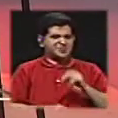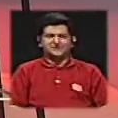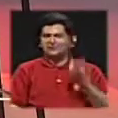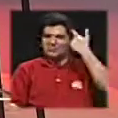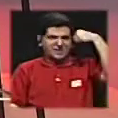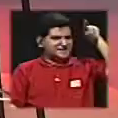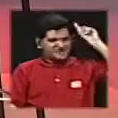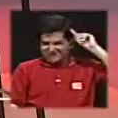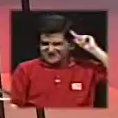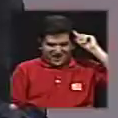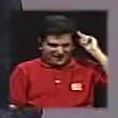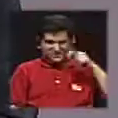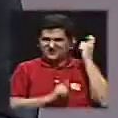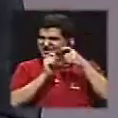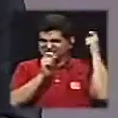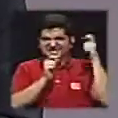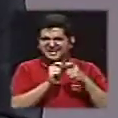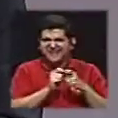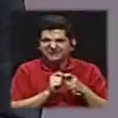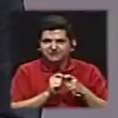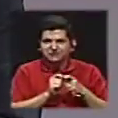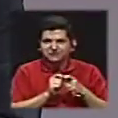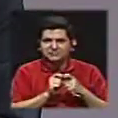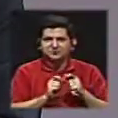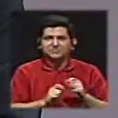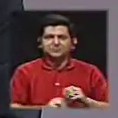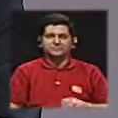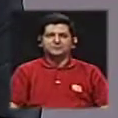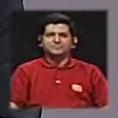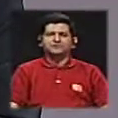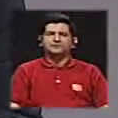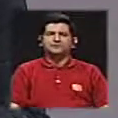abstracto, es algo concreto. Uh-huh.